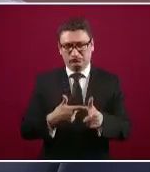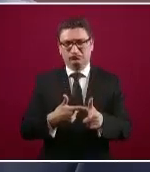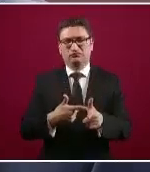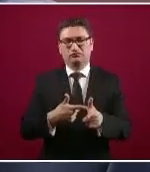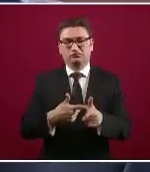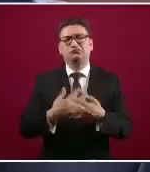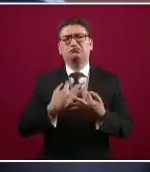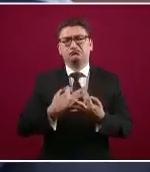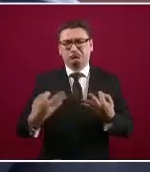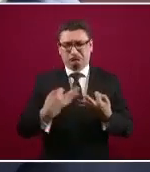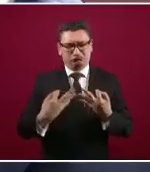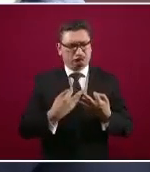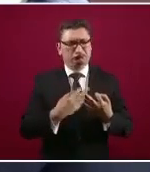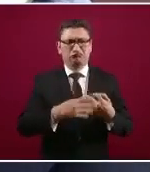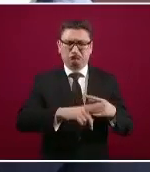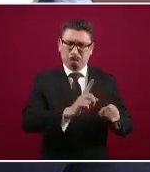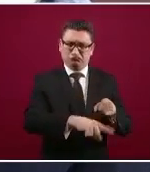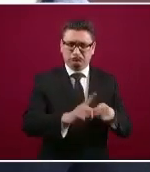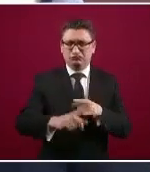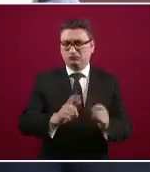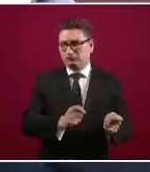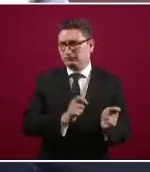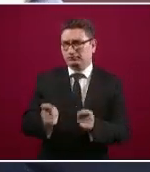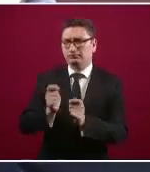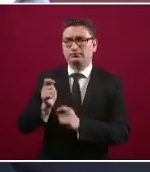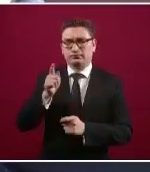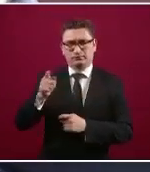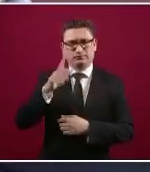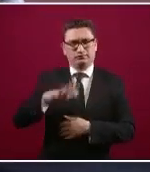las tierras en Morelos,